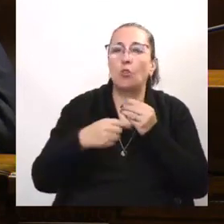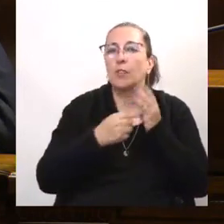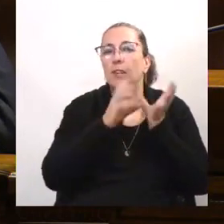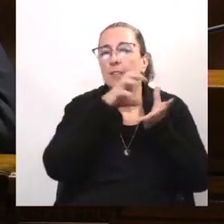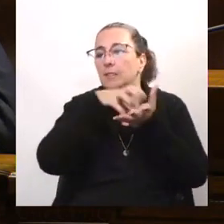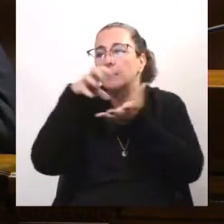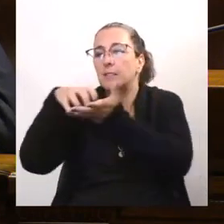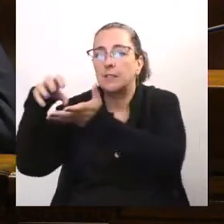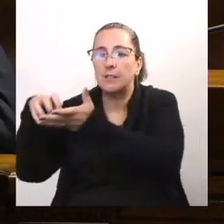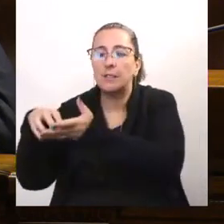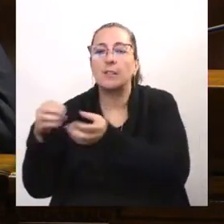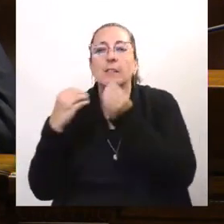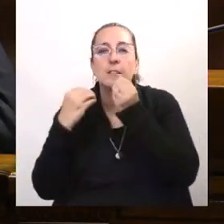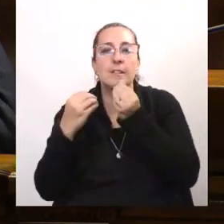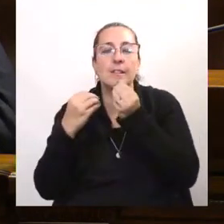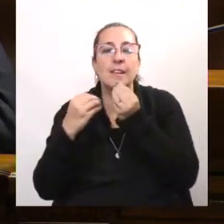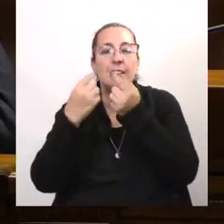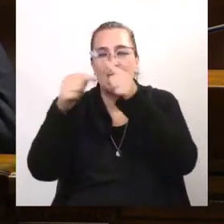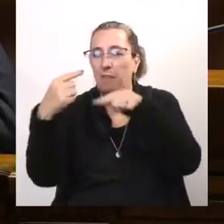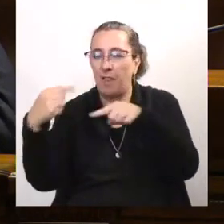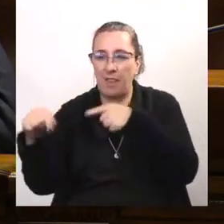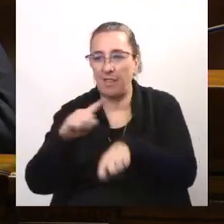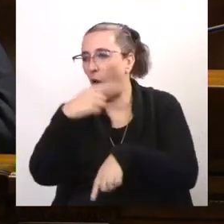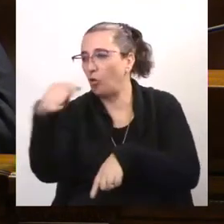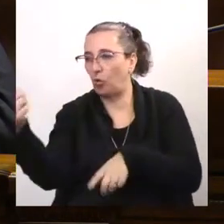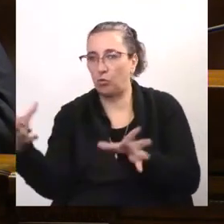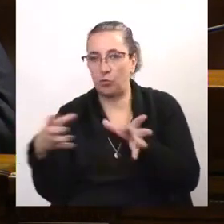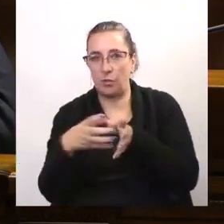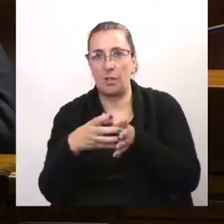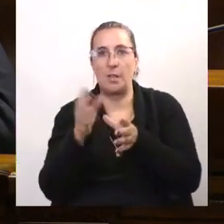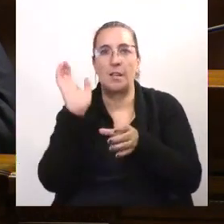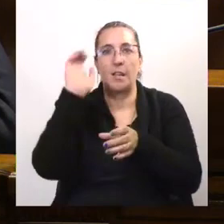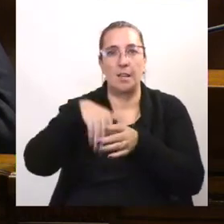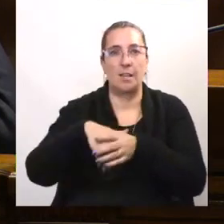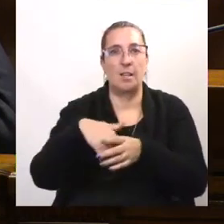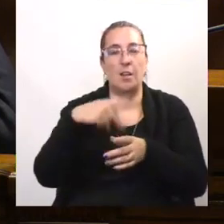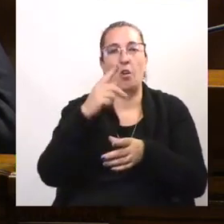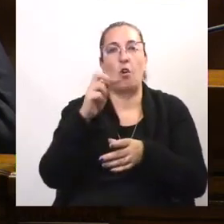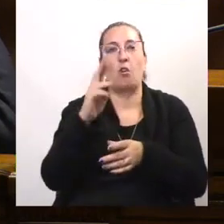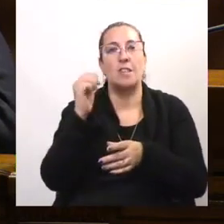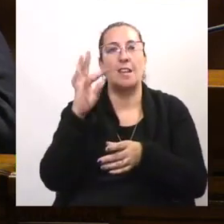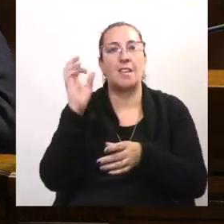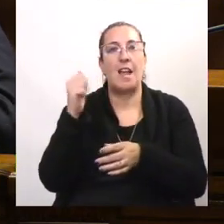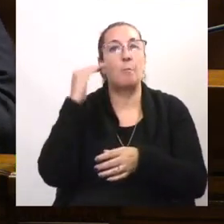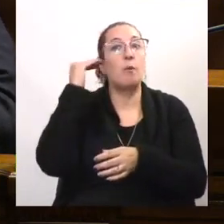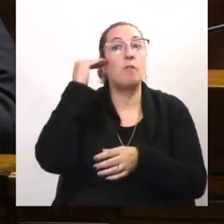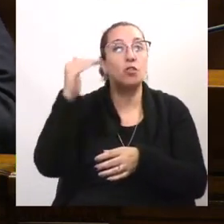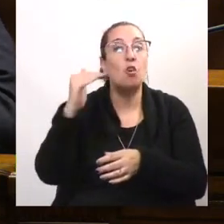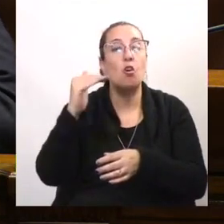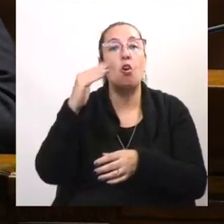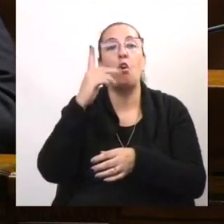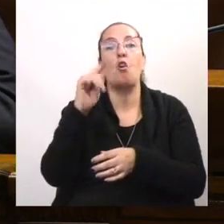Eso lo hace distinto. Está integrada por el doctor Corseñac y el profesor Corseñac padre.